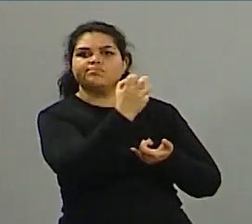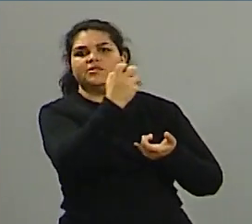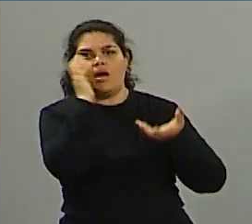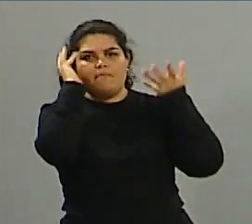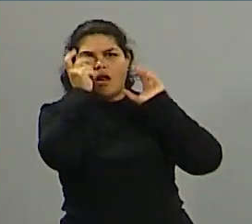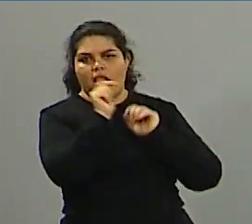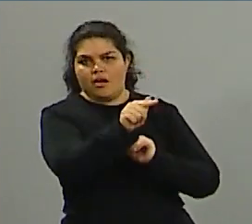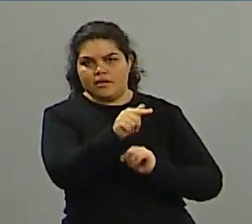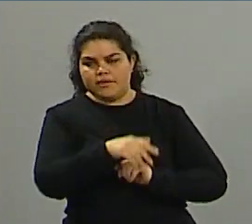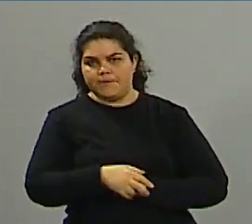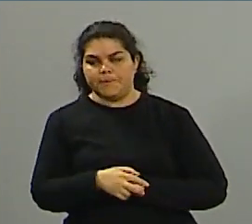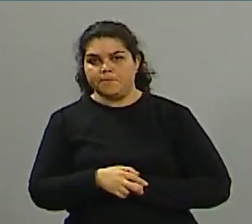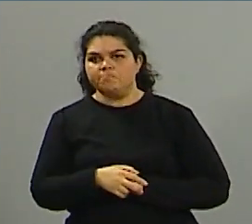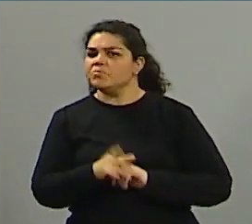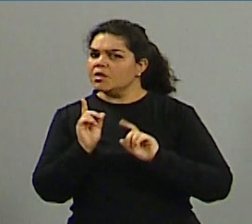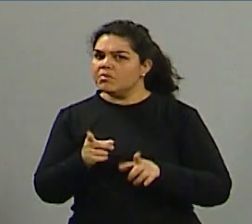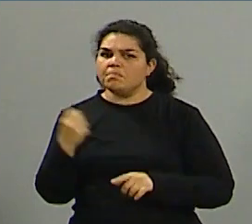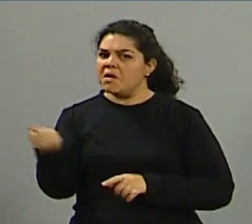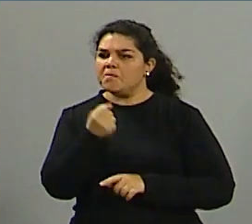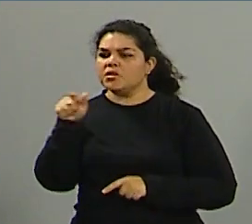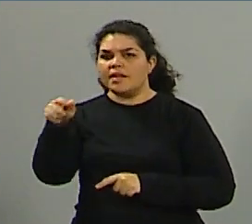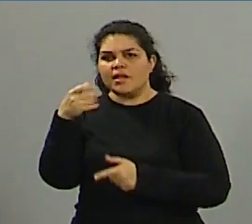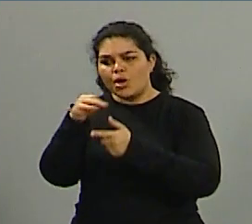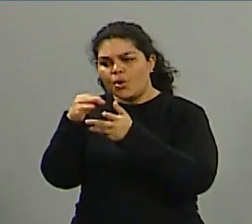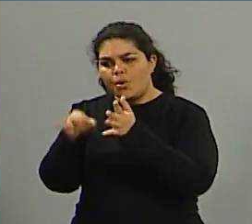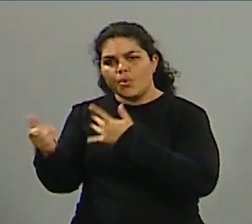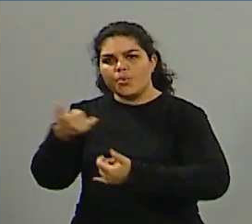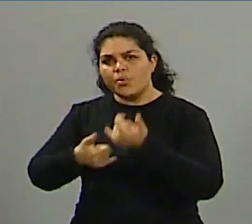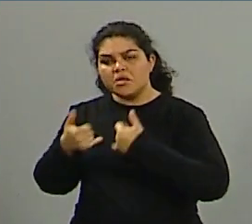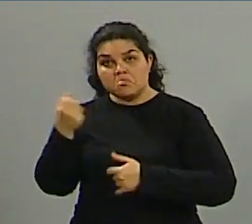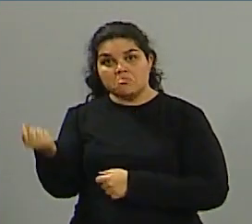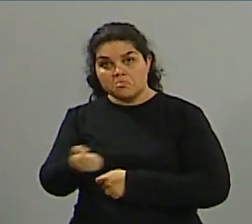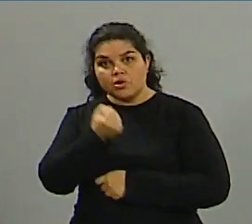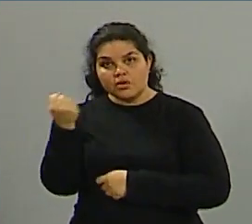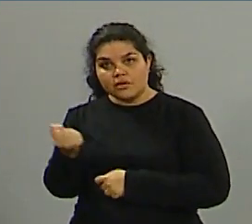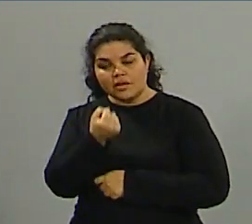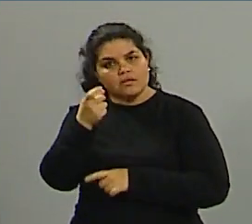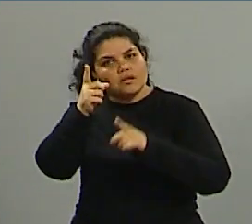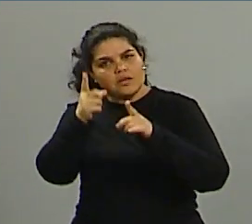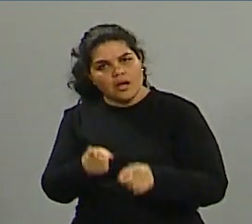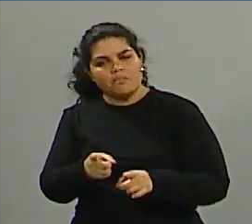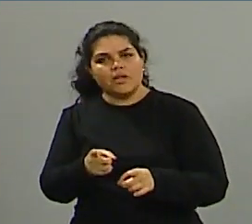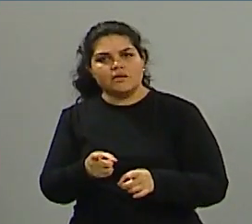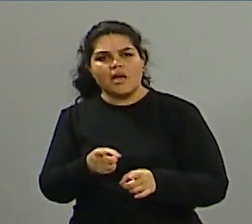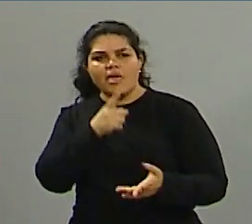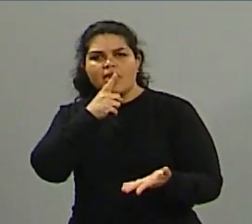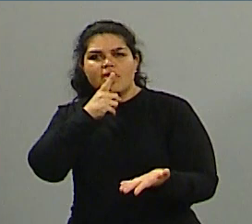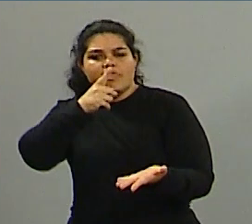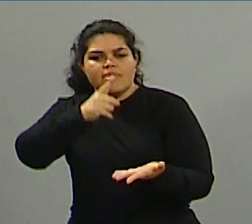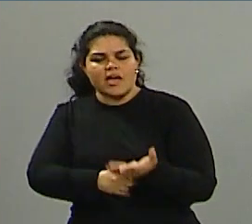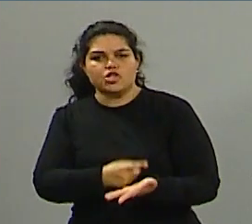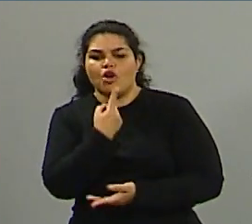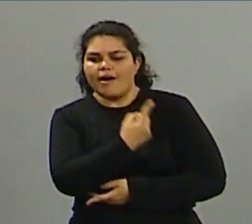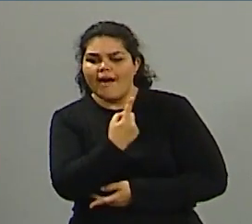que que hay que destacar, y al mismo tiempo significa no subestimar la decisión. Digo esto porque también muchos